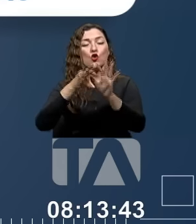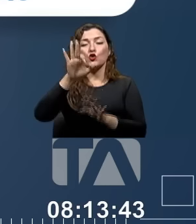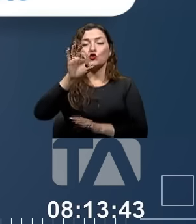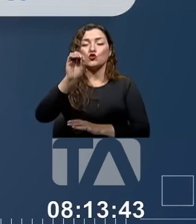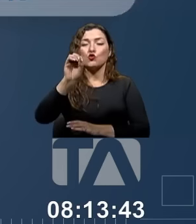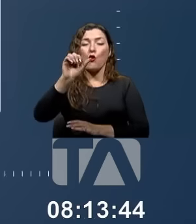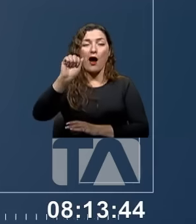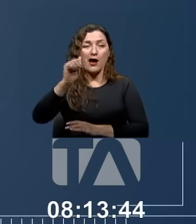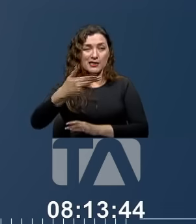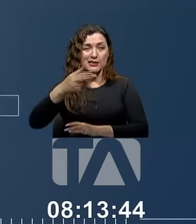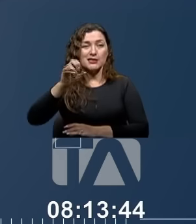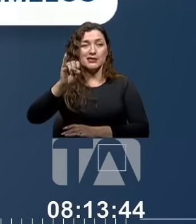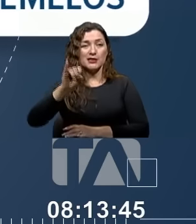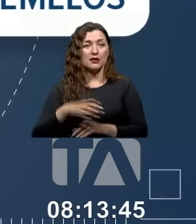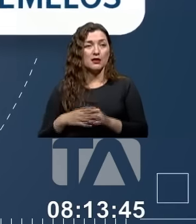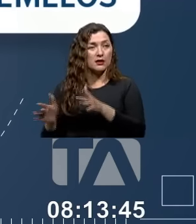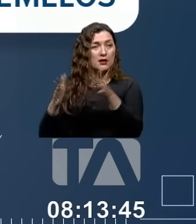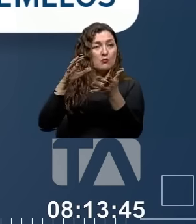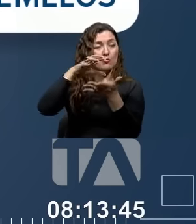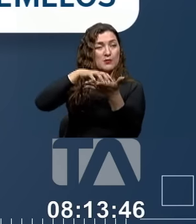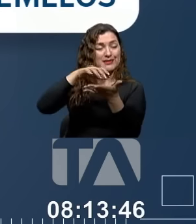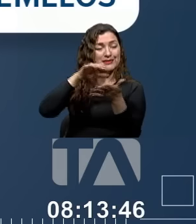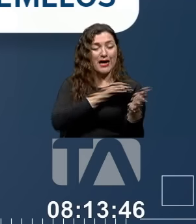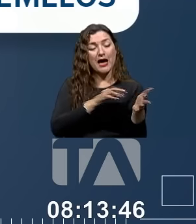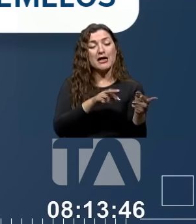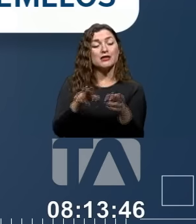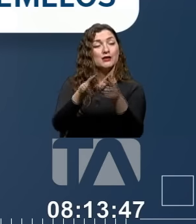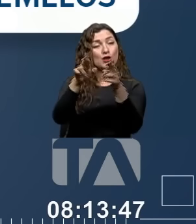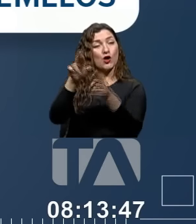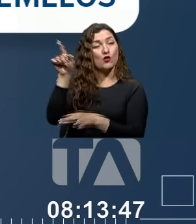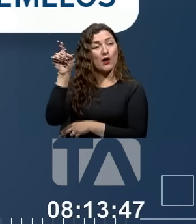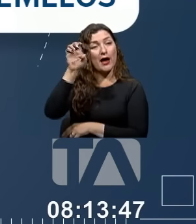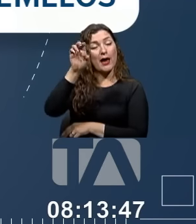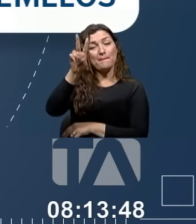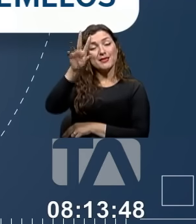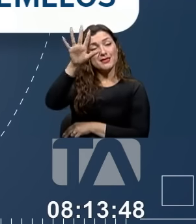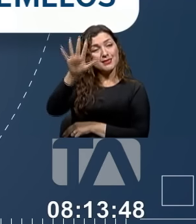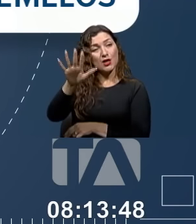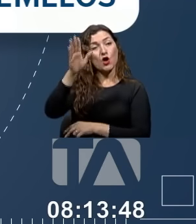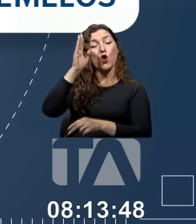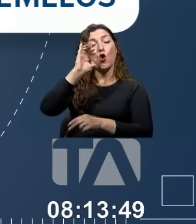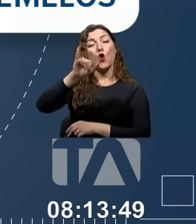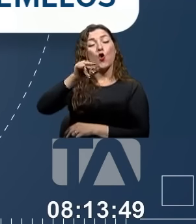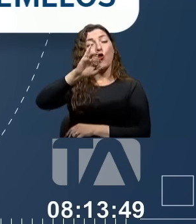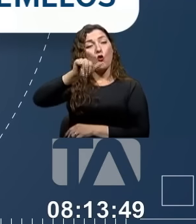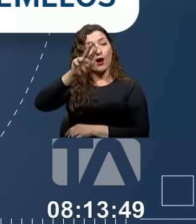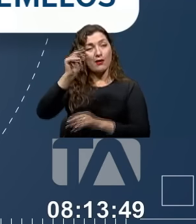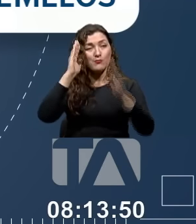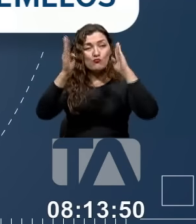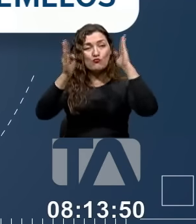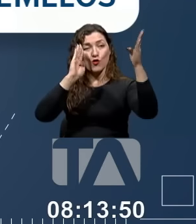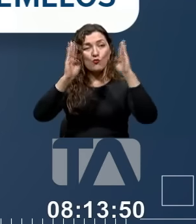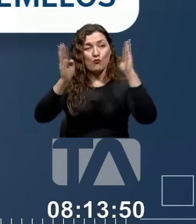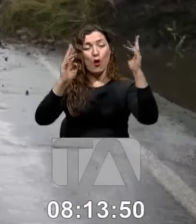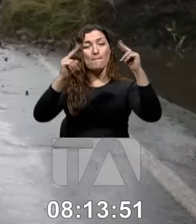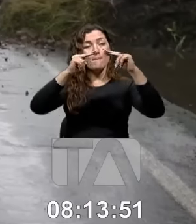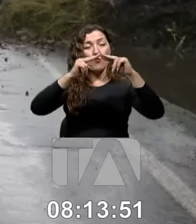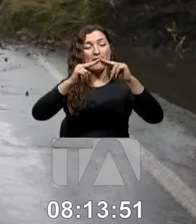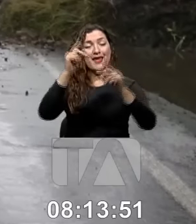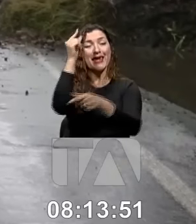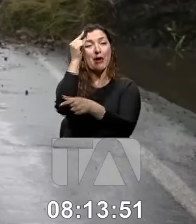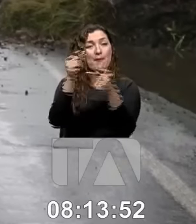Aloac. Asimismo, en la provincia de Los Ríos se encuentra deshabilitada la vía E25, que comprende Juján, Babahoyo, sector Puentes